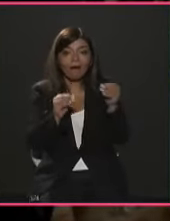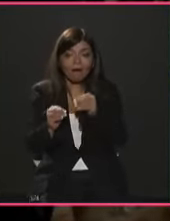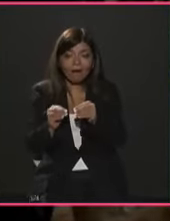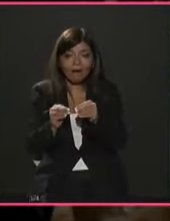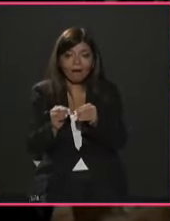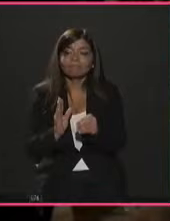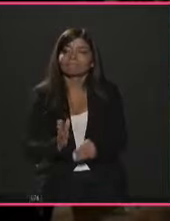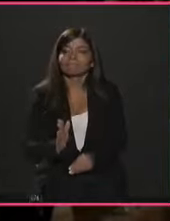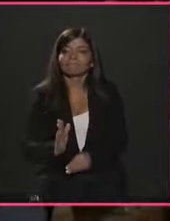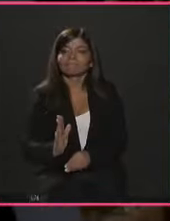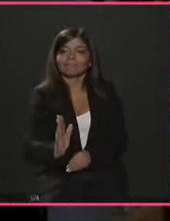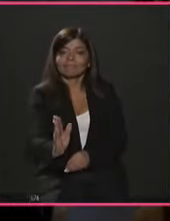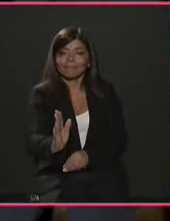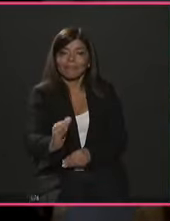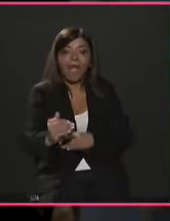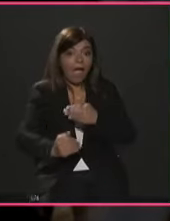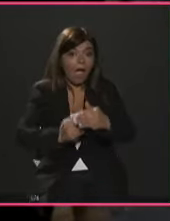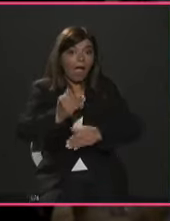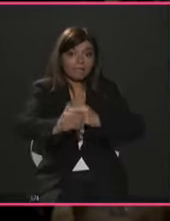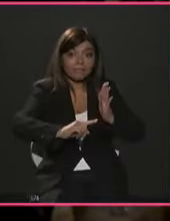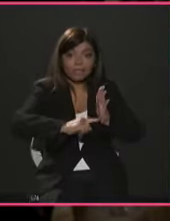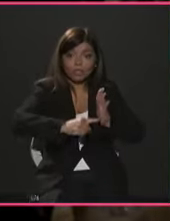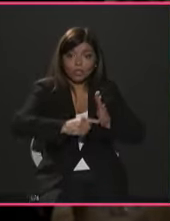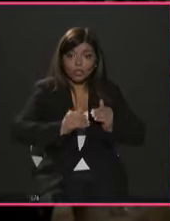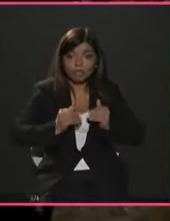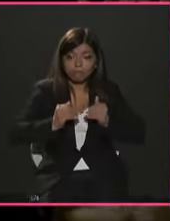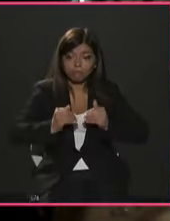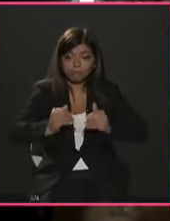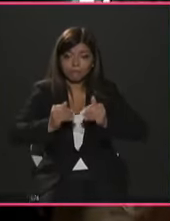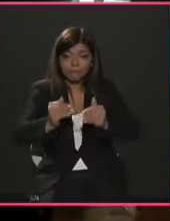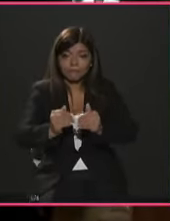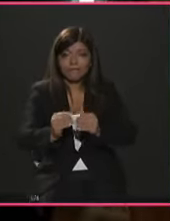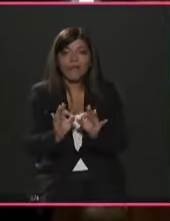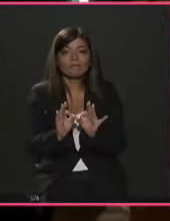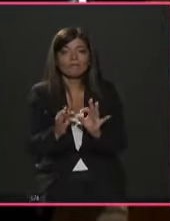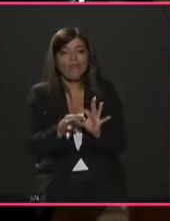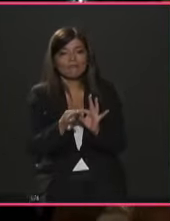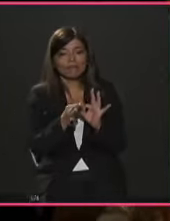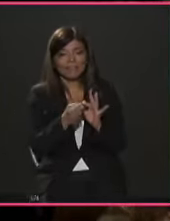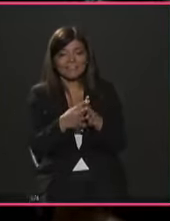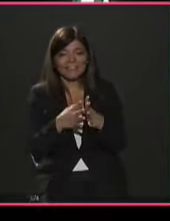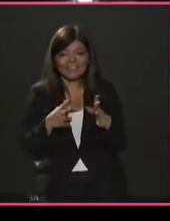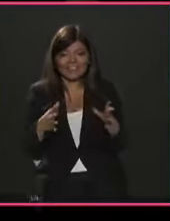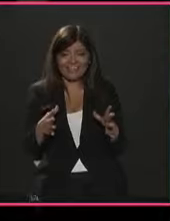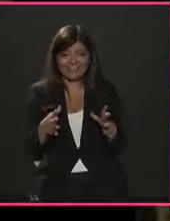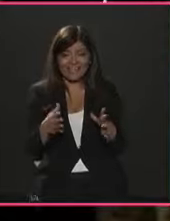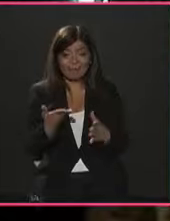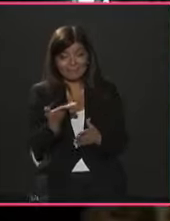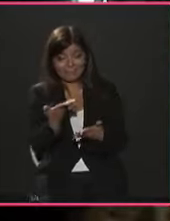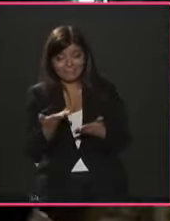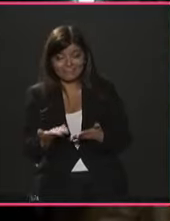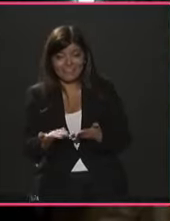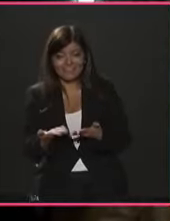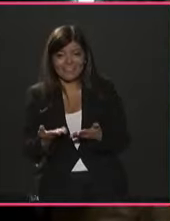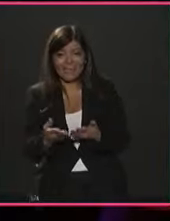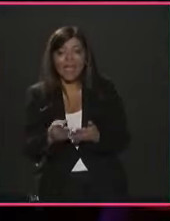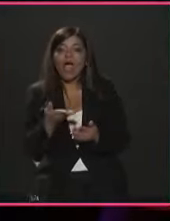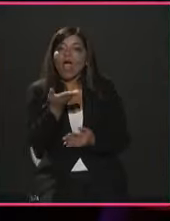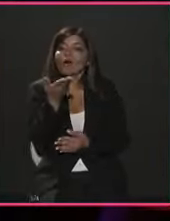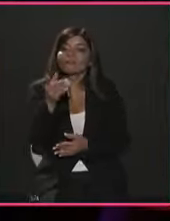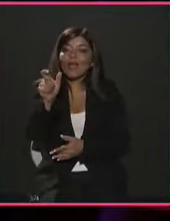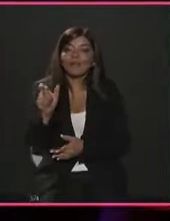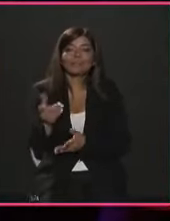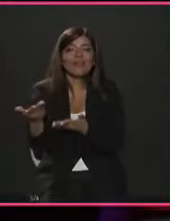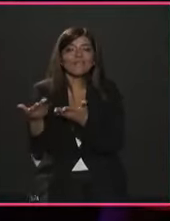mantenerse vigente a medida que avanza la tecnología también Perfecto ministra muchísimas gracias gracias por su tiempo por supuesto que usted es una